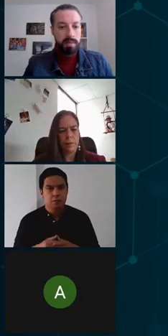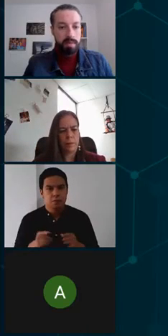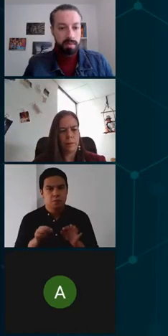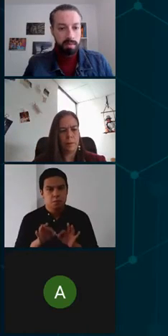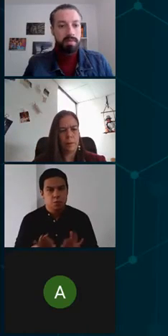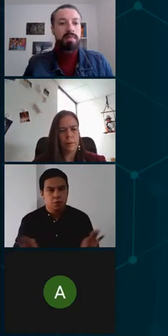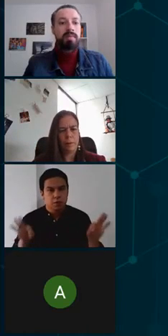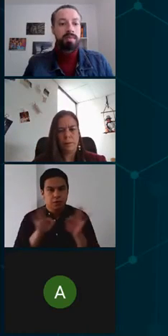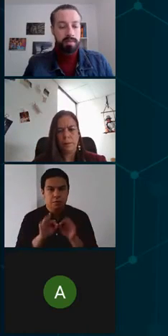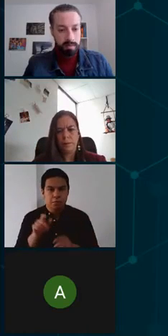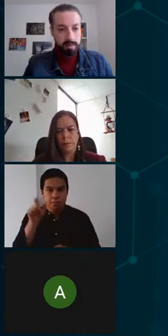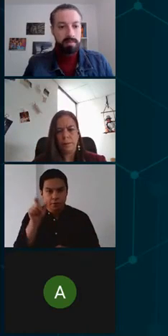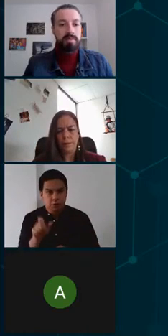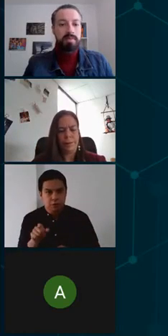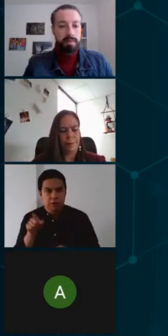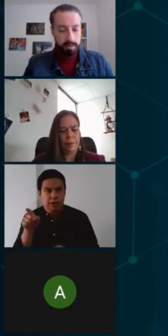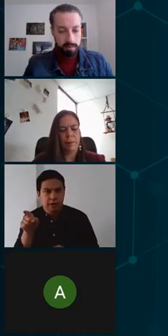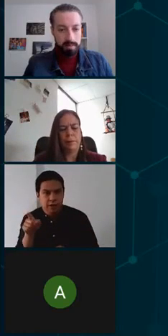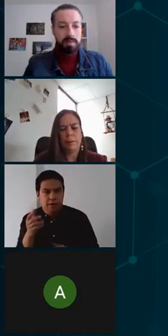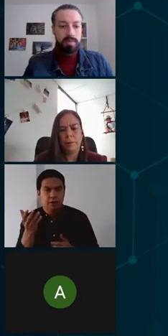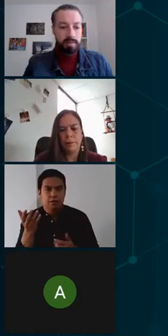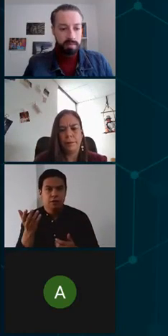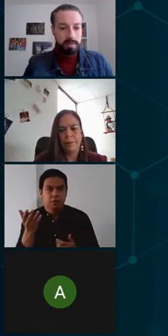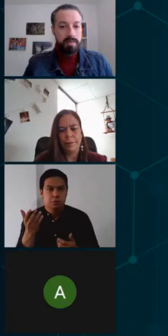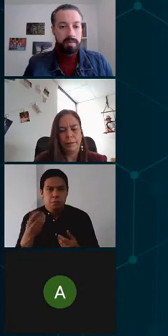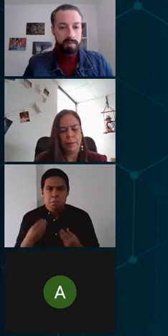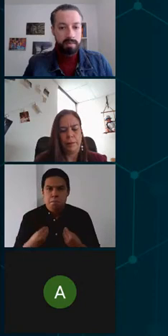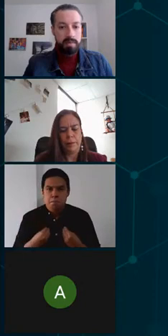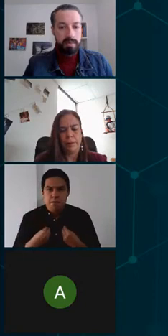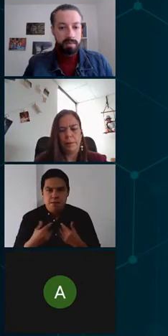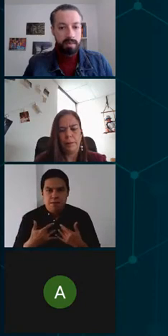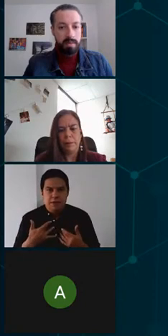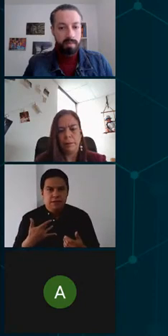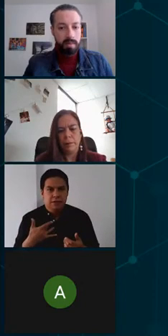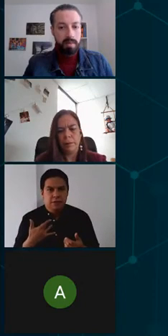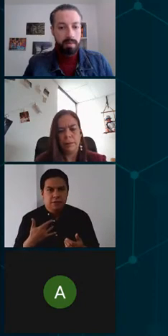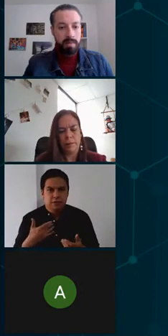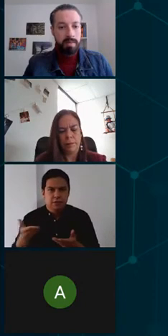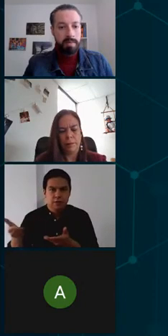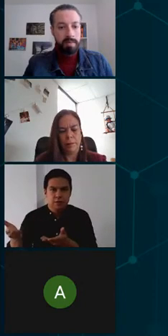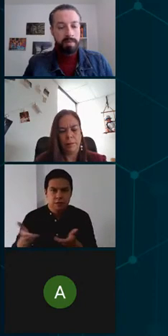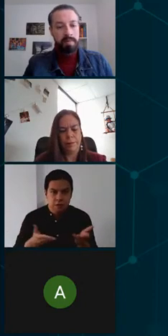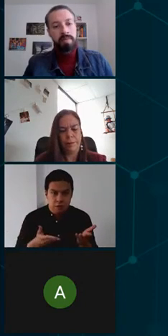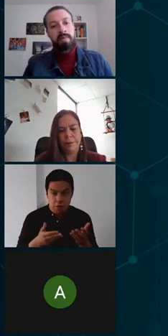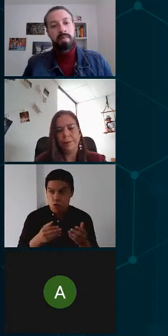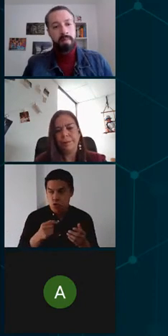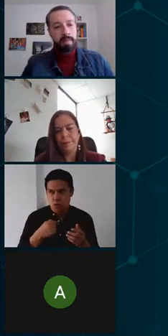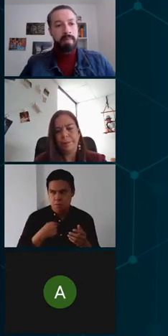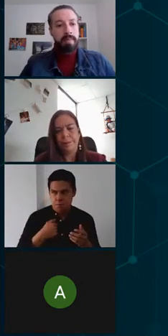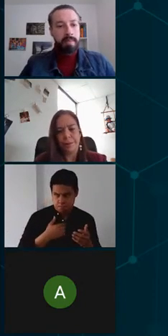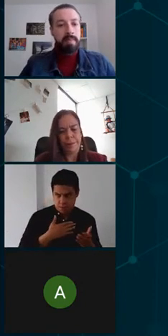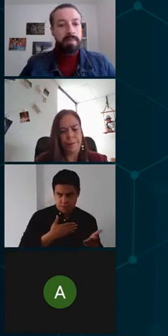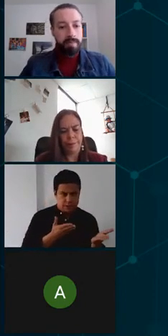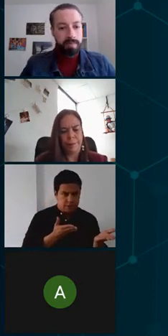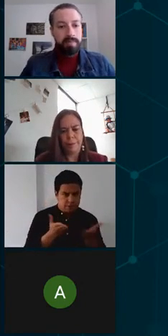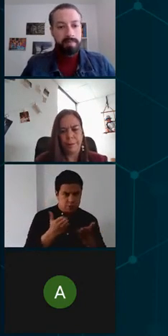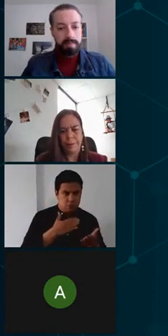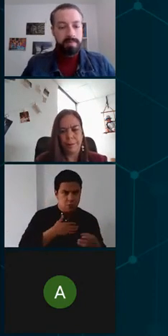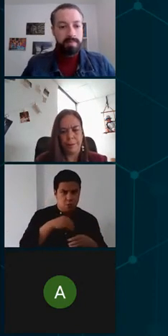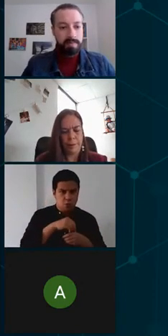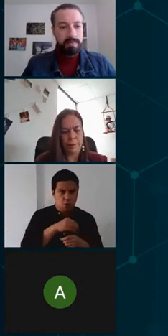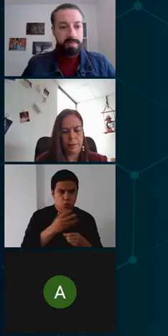comercial para identificar cómo percibe todo eso que pusimos y que realmente fue tan eficiente descubriendo las necesidades que